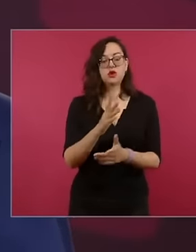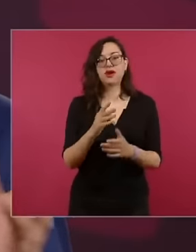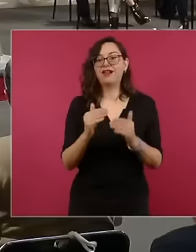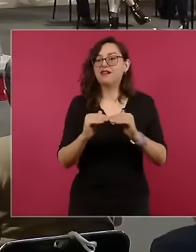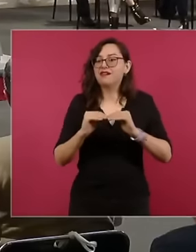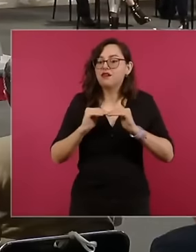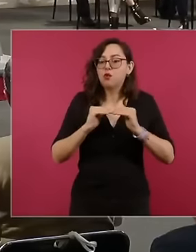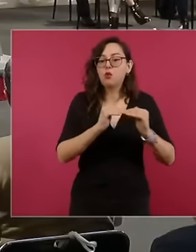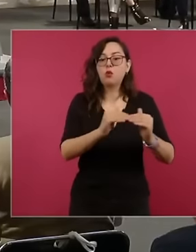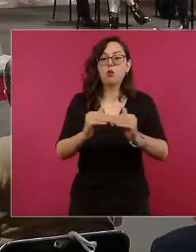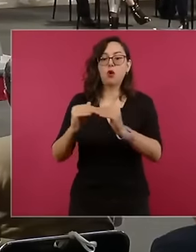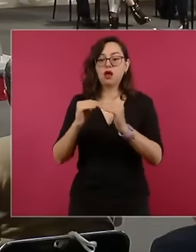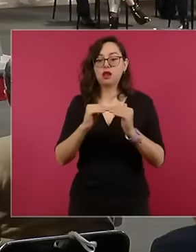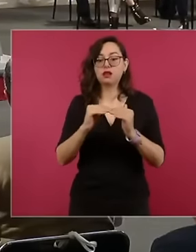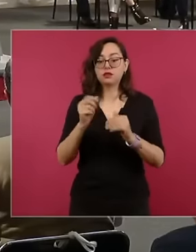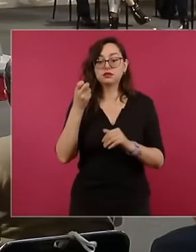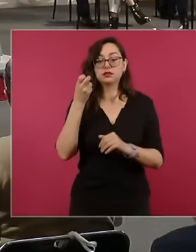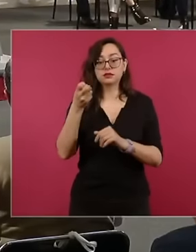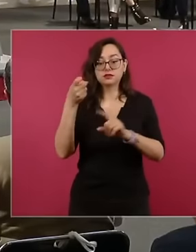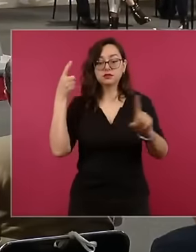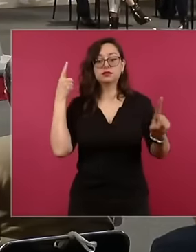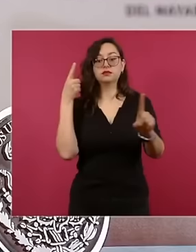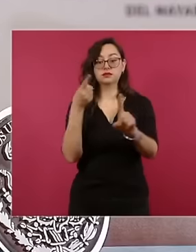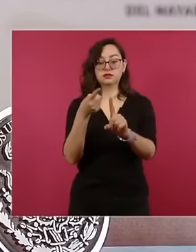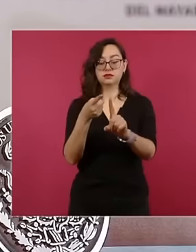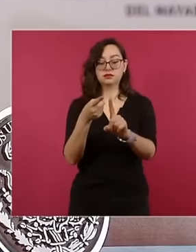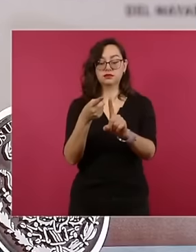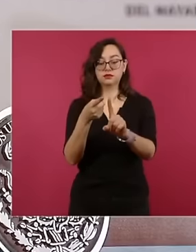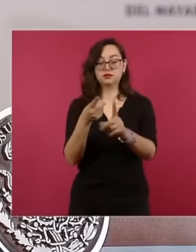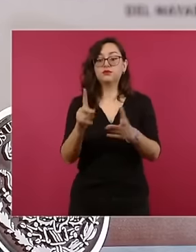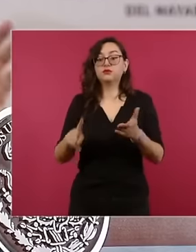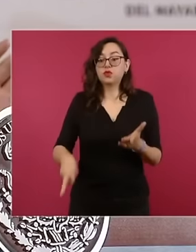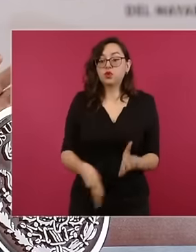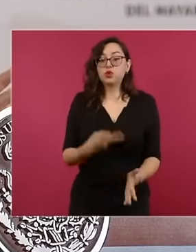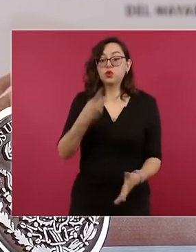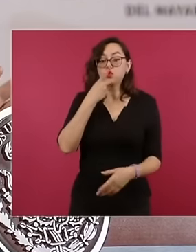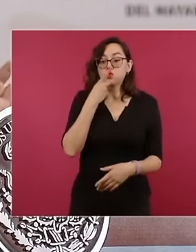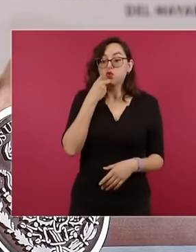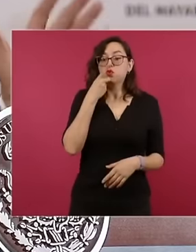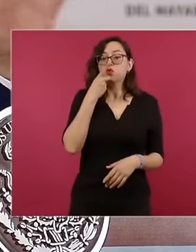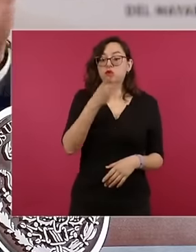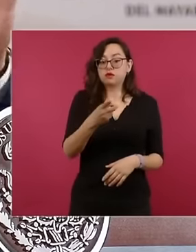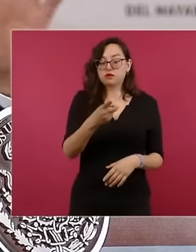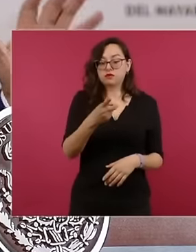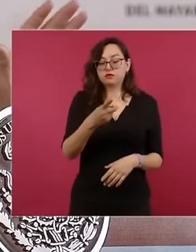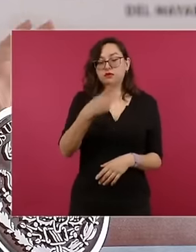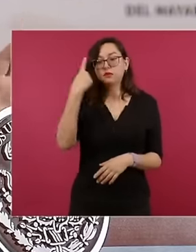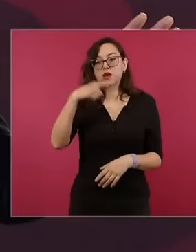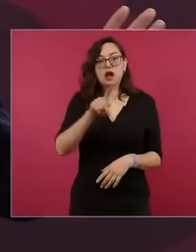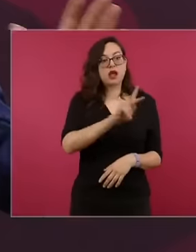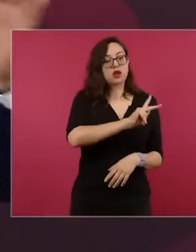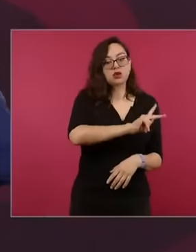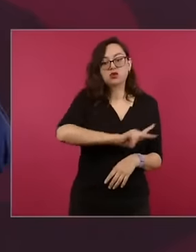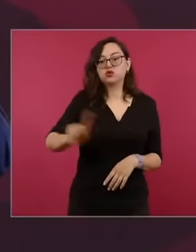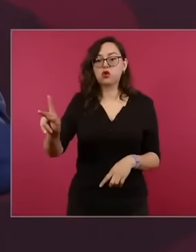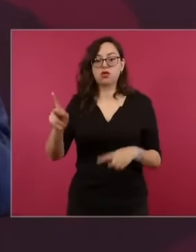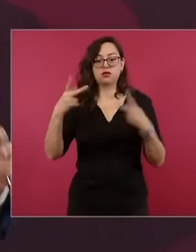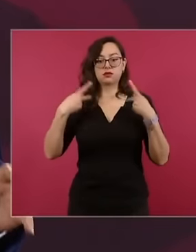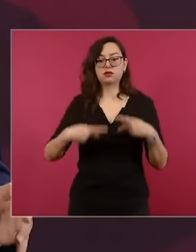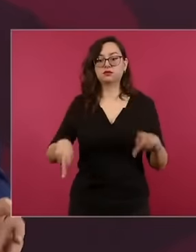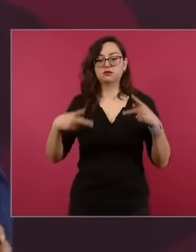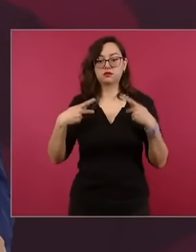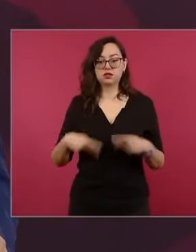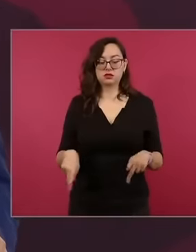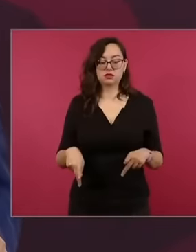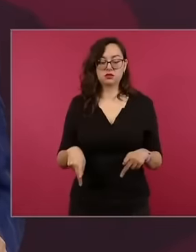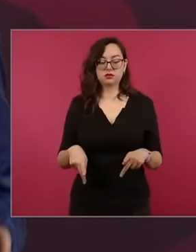Ese es el propósito y repito, que sea universal, que sea para todos